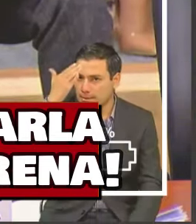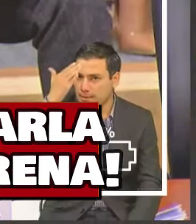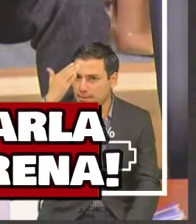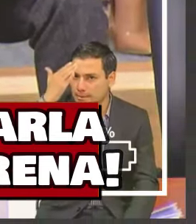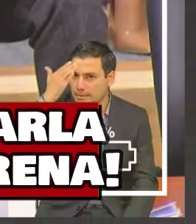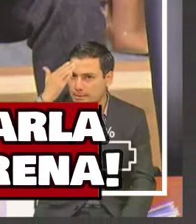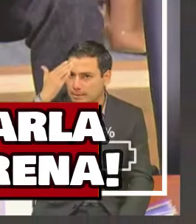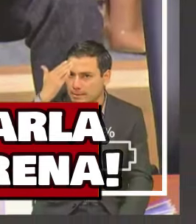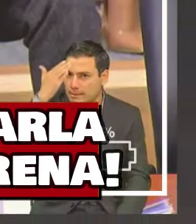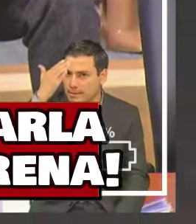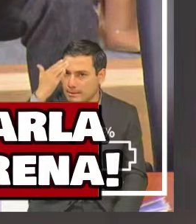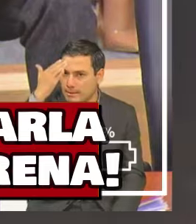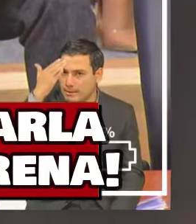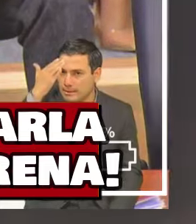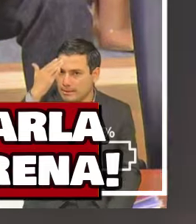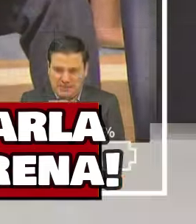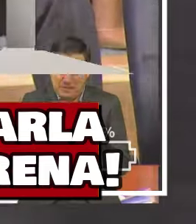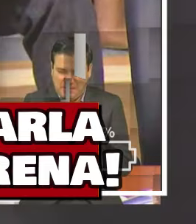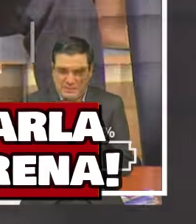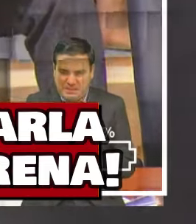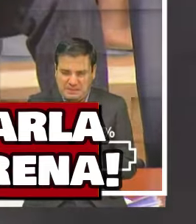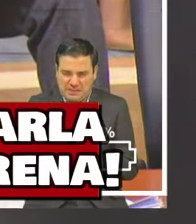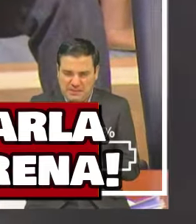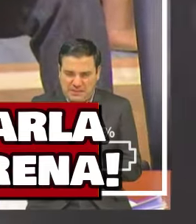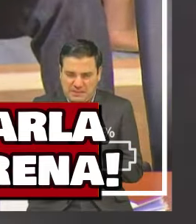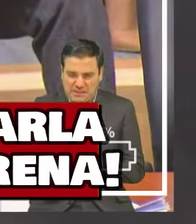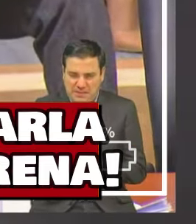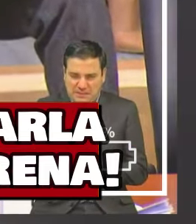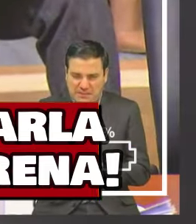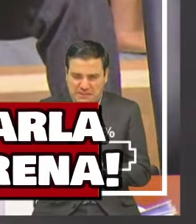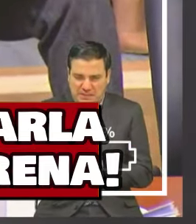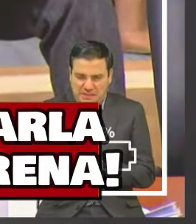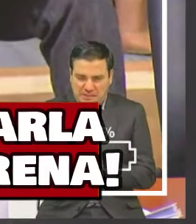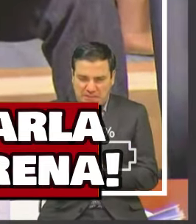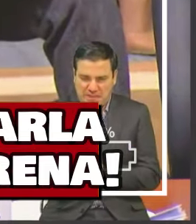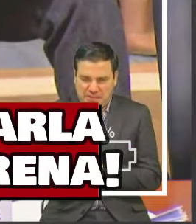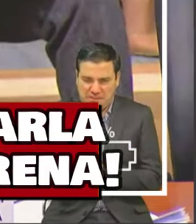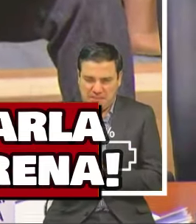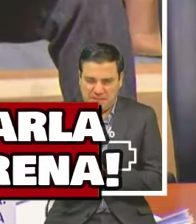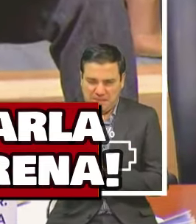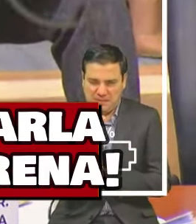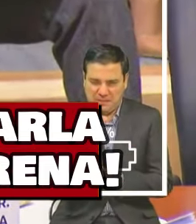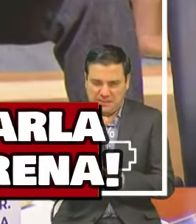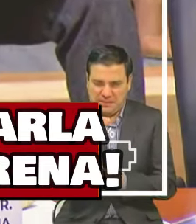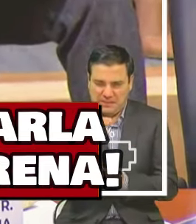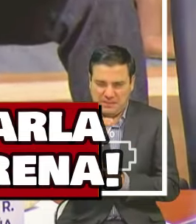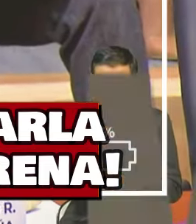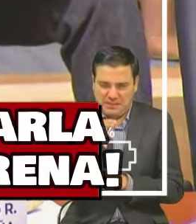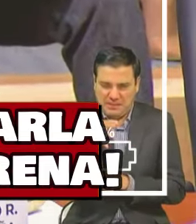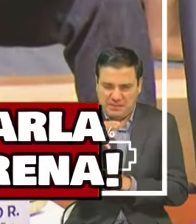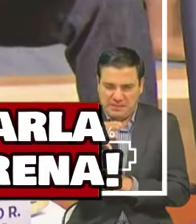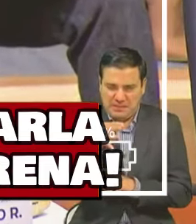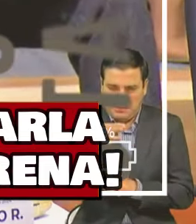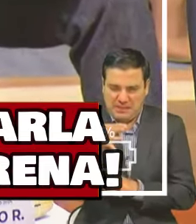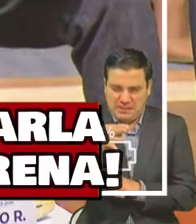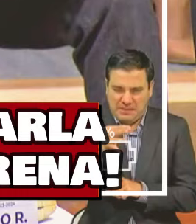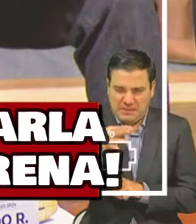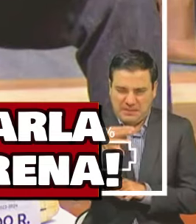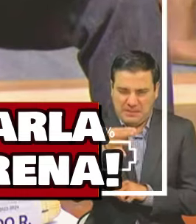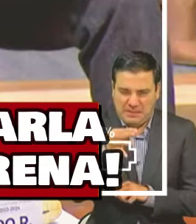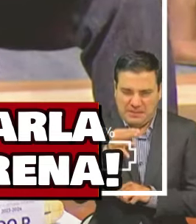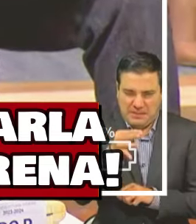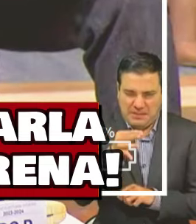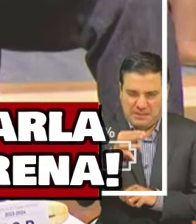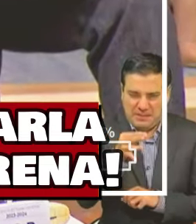rigidez de la ley es un tema antiguo y expresó una perspectiva diferente, sin profundizar en ello debido a que no es abogado. También aprovechó la ocasión